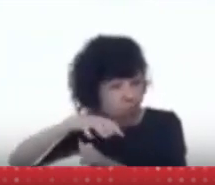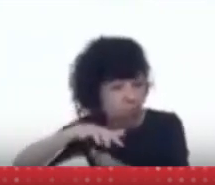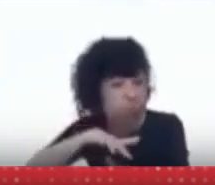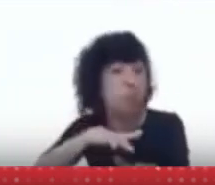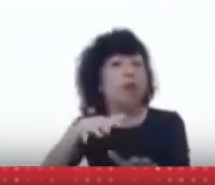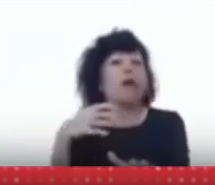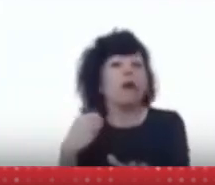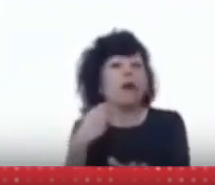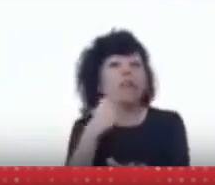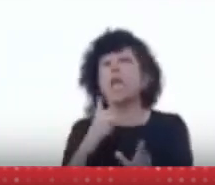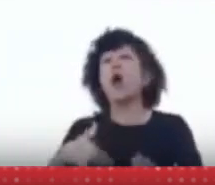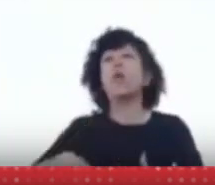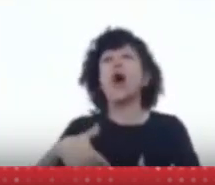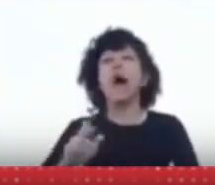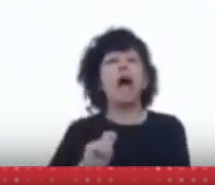trataron de instalar que había un cambio